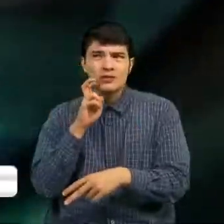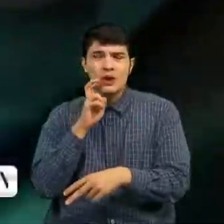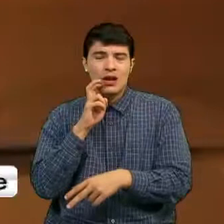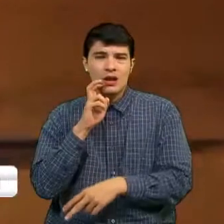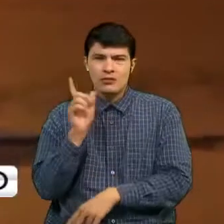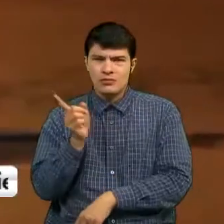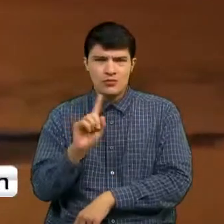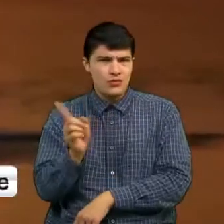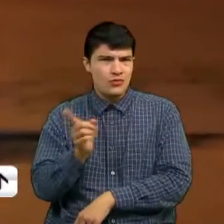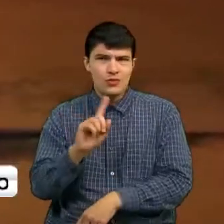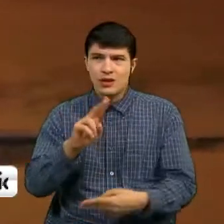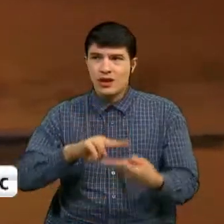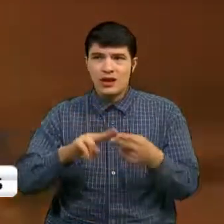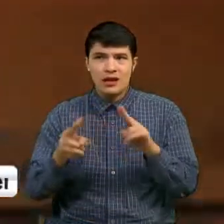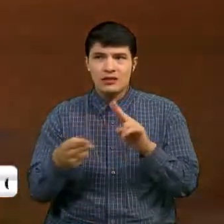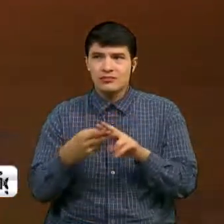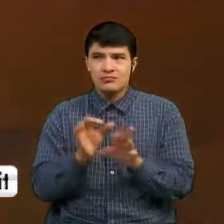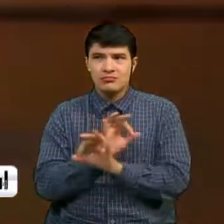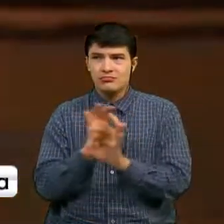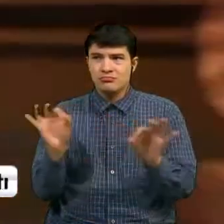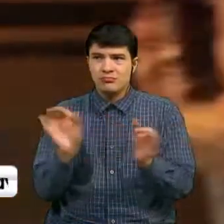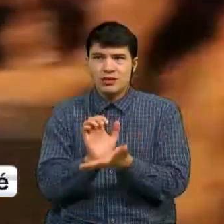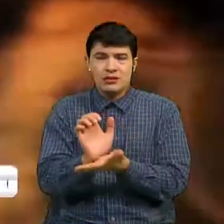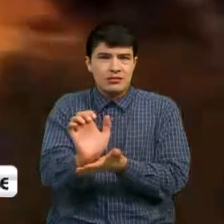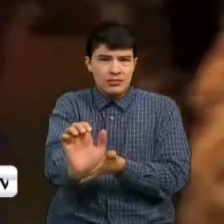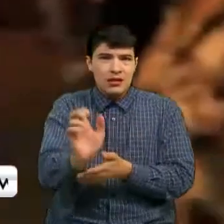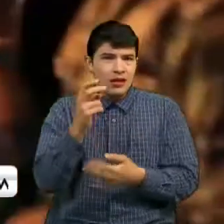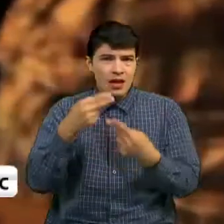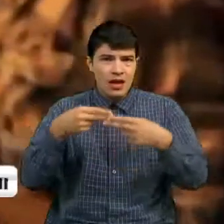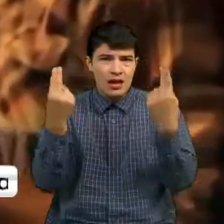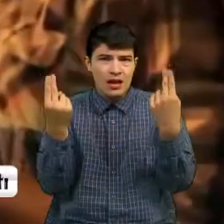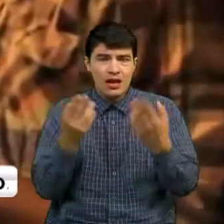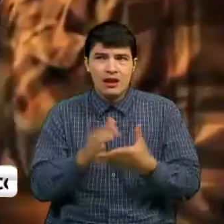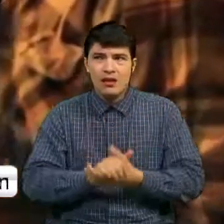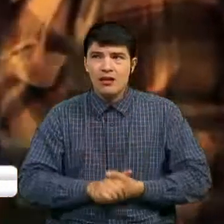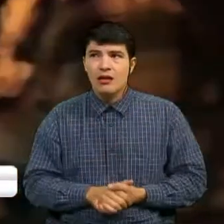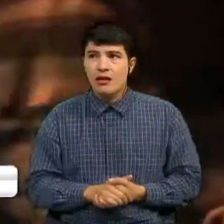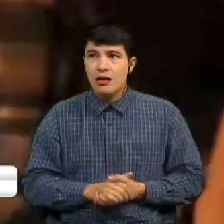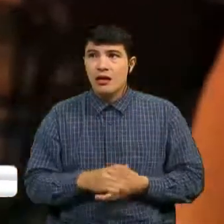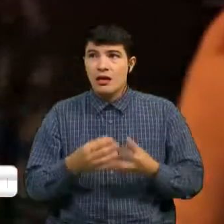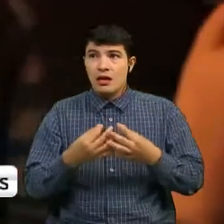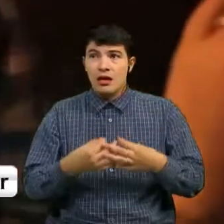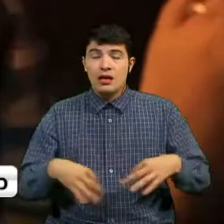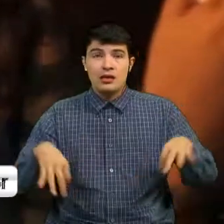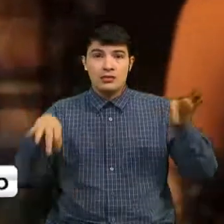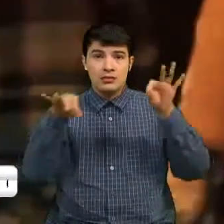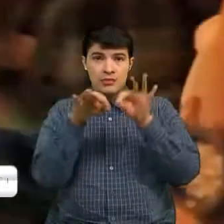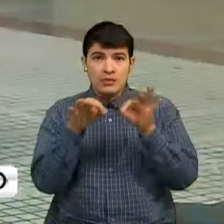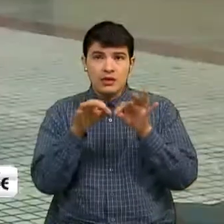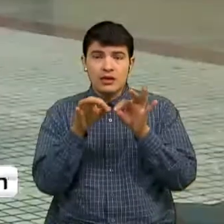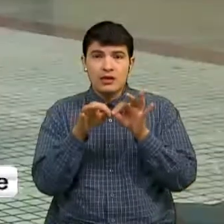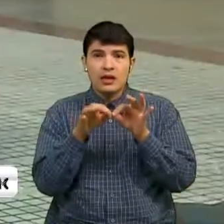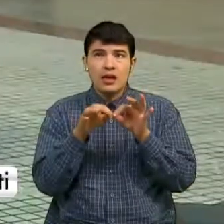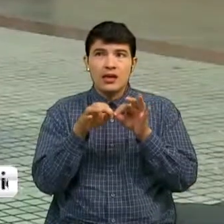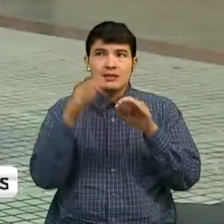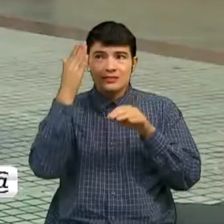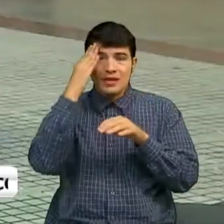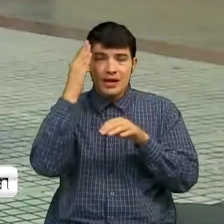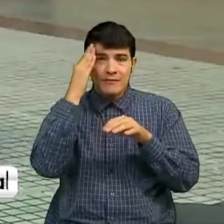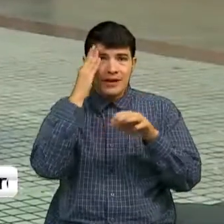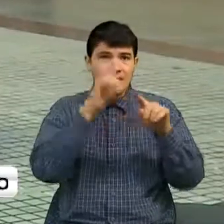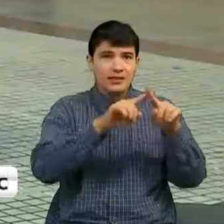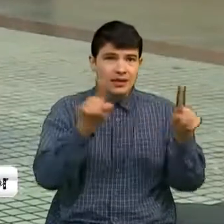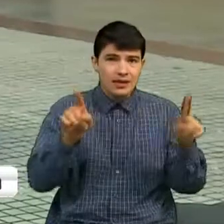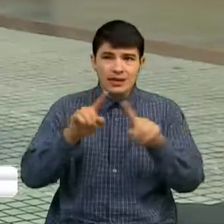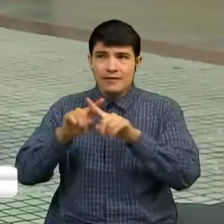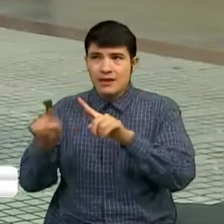no contempla ningún tipo de discriminación de género. Es importante hacer una diferencia entre dos situaciones